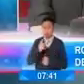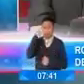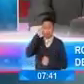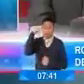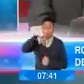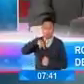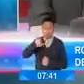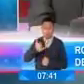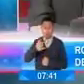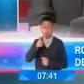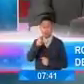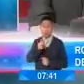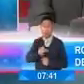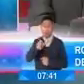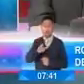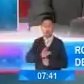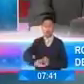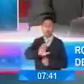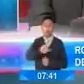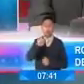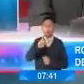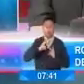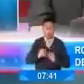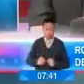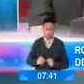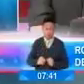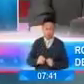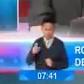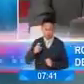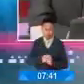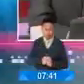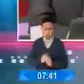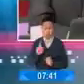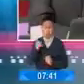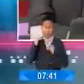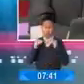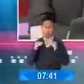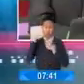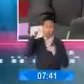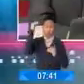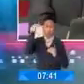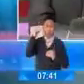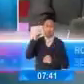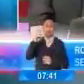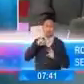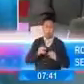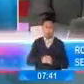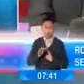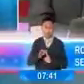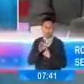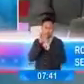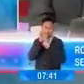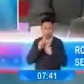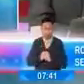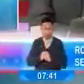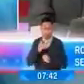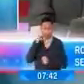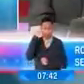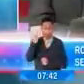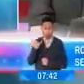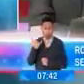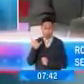las necesidades de la salud, las necesidades de la salud en primer nivel, la salud especializada, etcétera, si lo que pensamos hoy